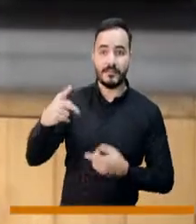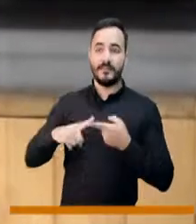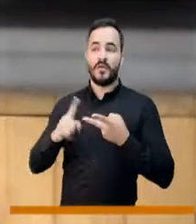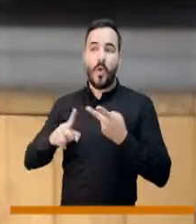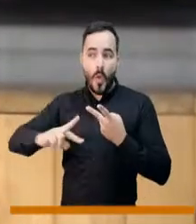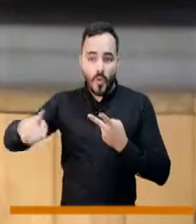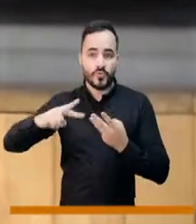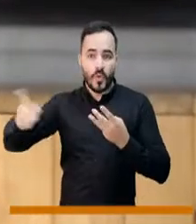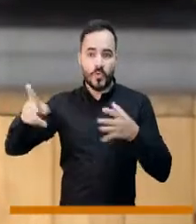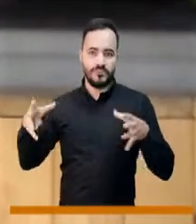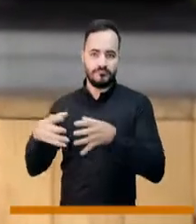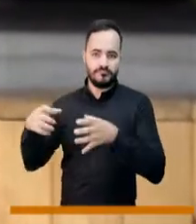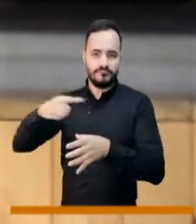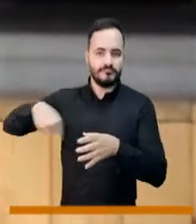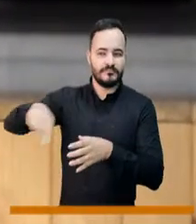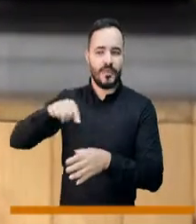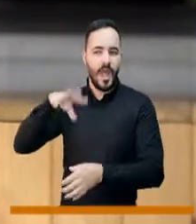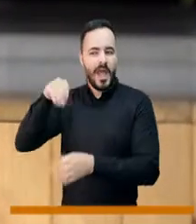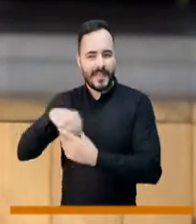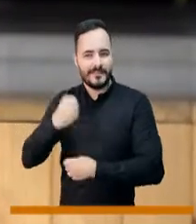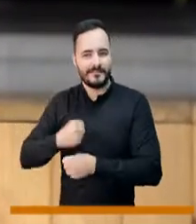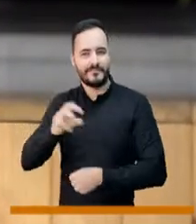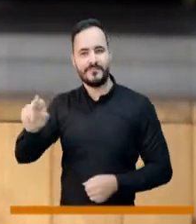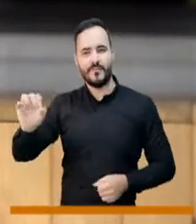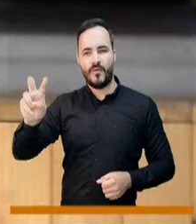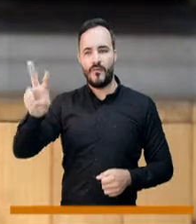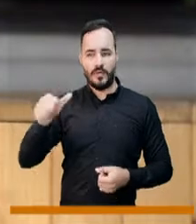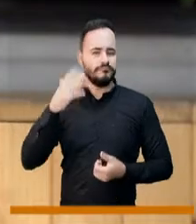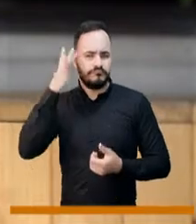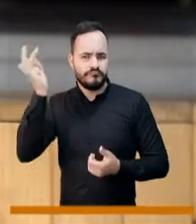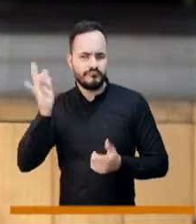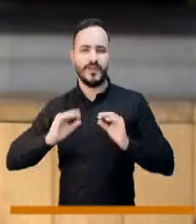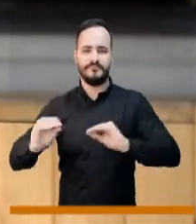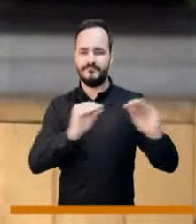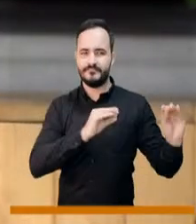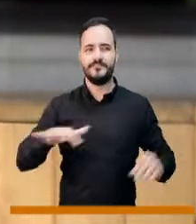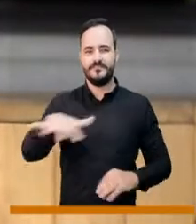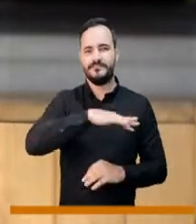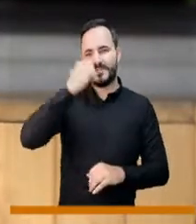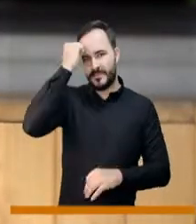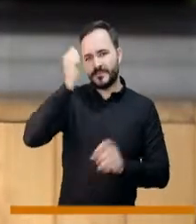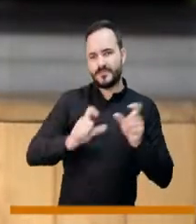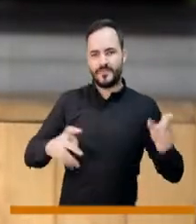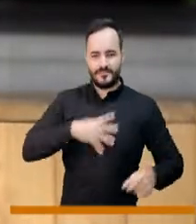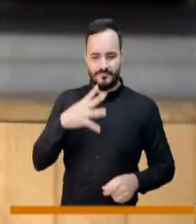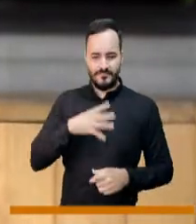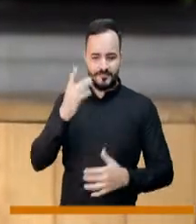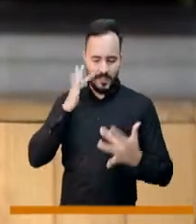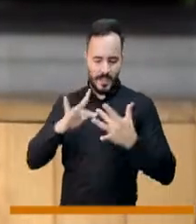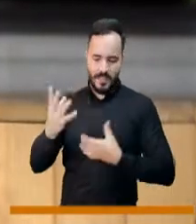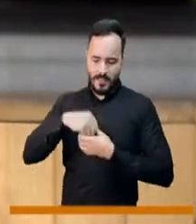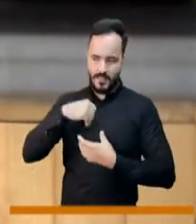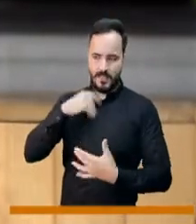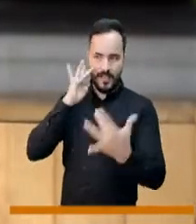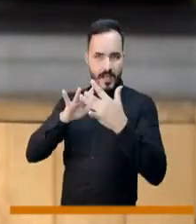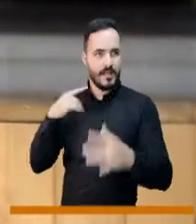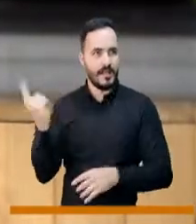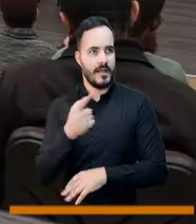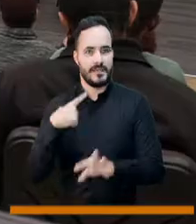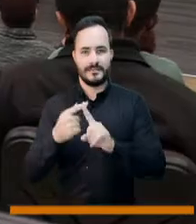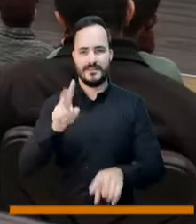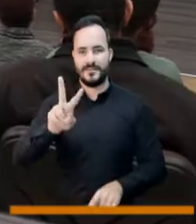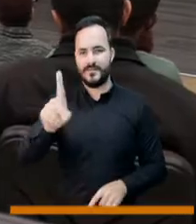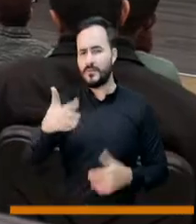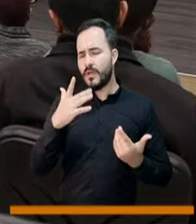Janet, entre otros que trabajan en este espacio que es MOVA, porque se están formando maestros y maestras en competencias y habilidades propias del siglo